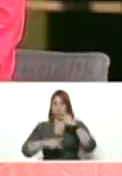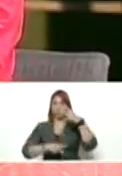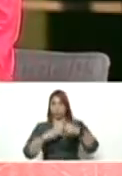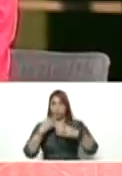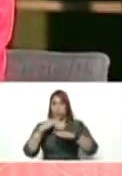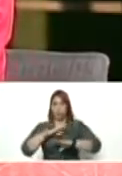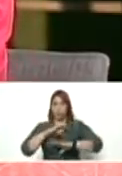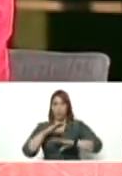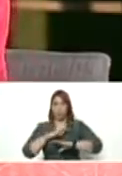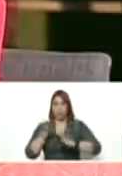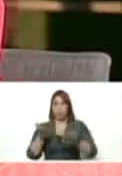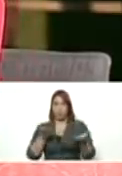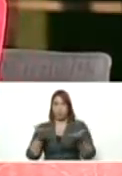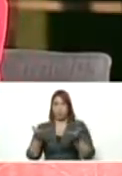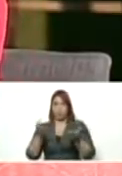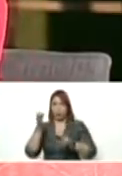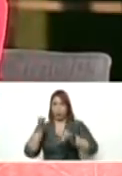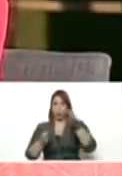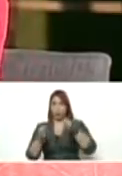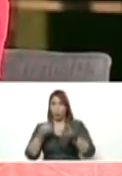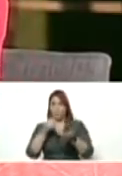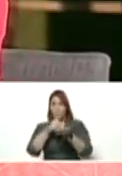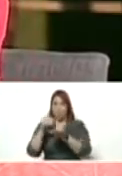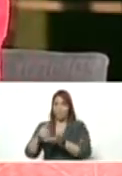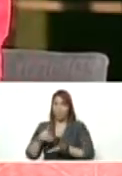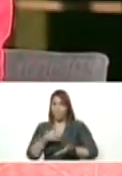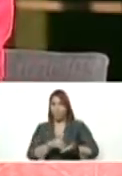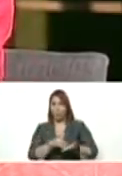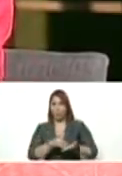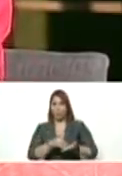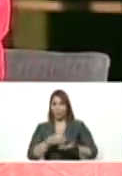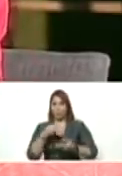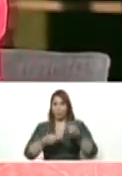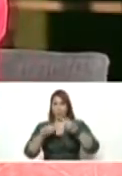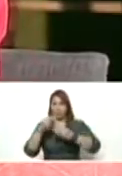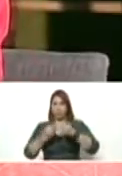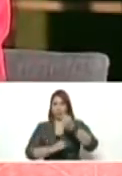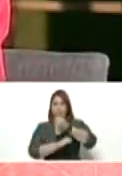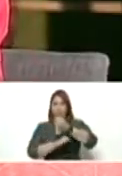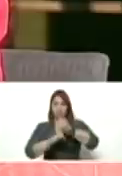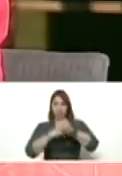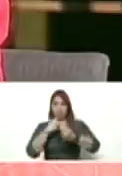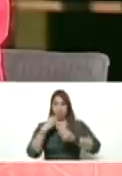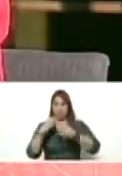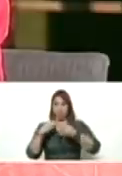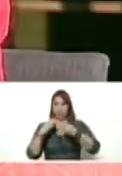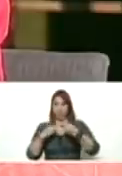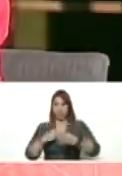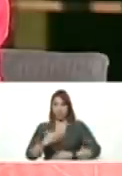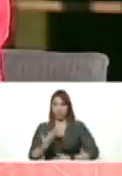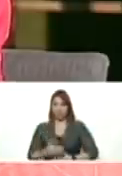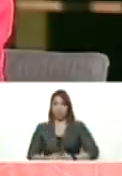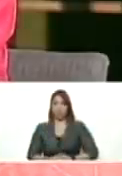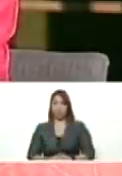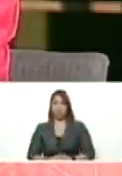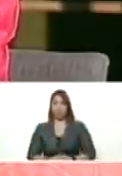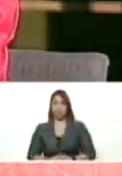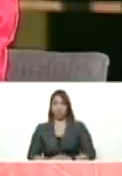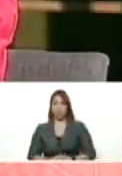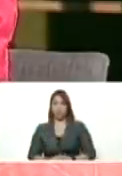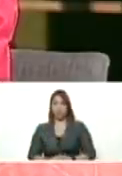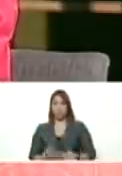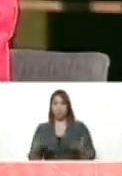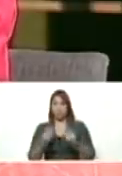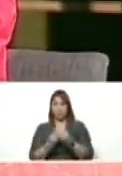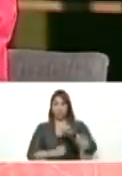bienes y servicios y de justa distribución. Es la construcción de la base material para que podamos efectivamente con la